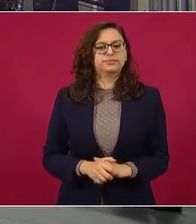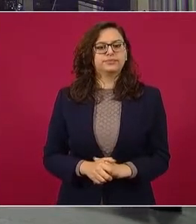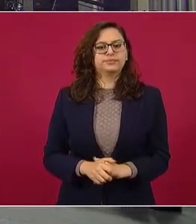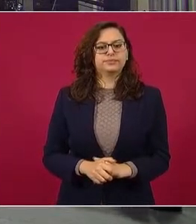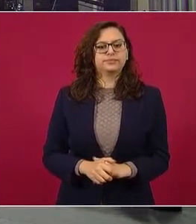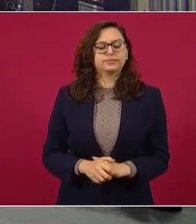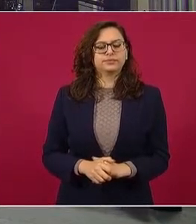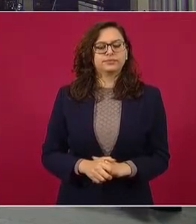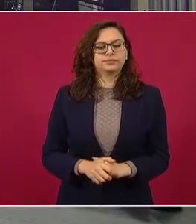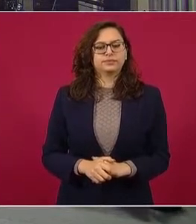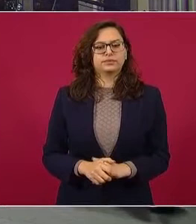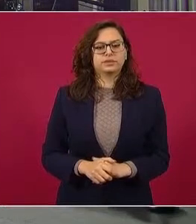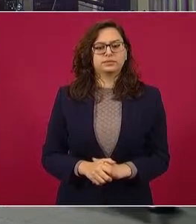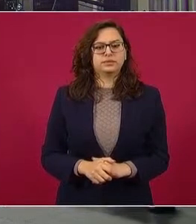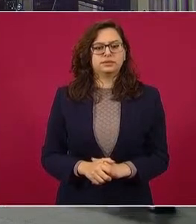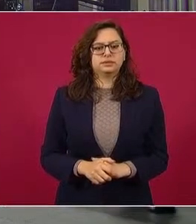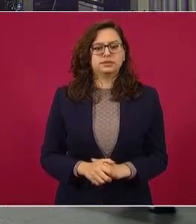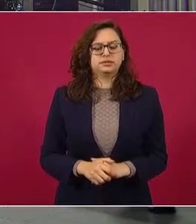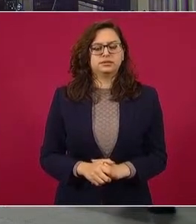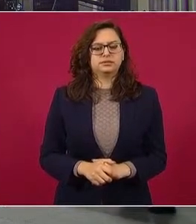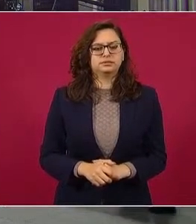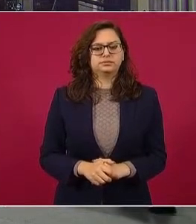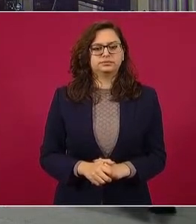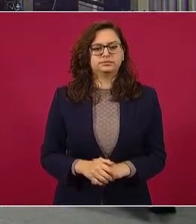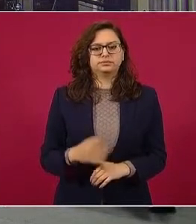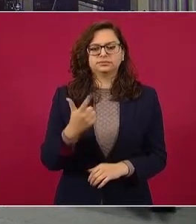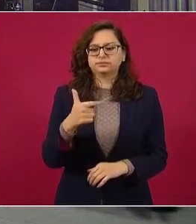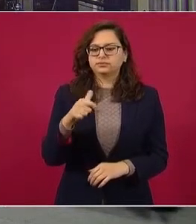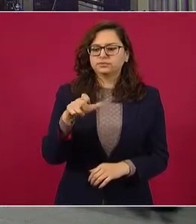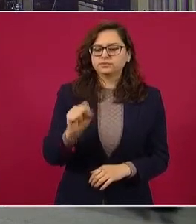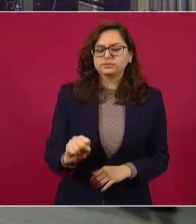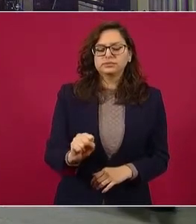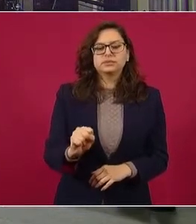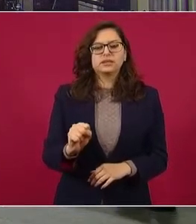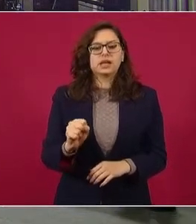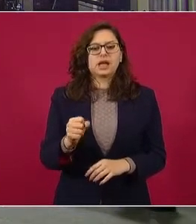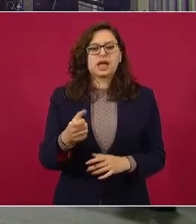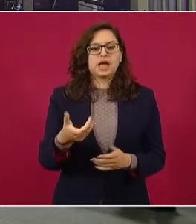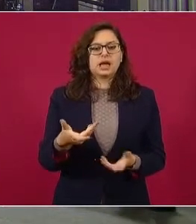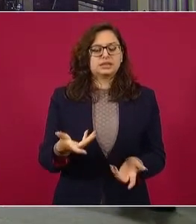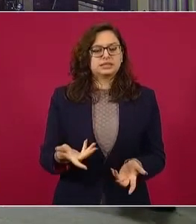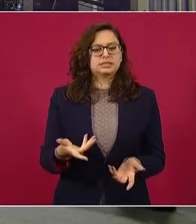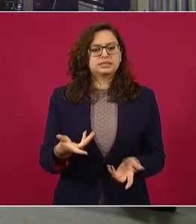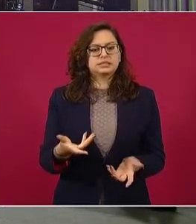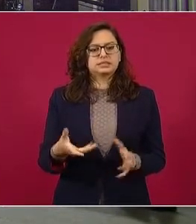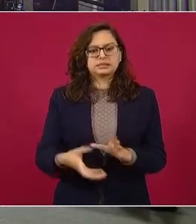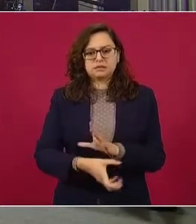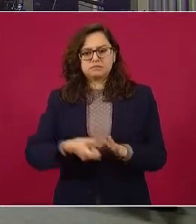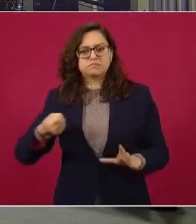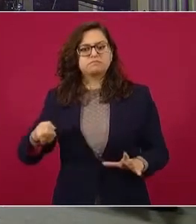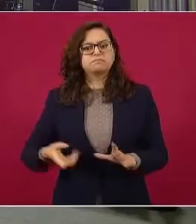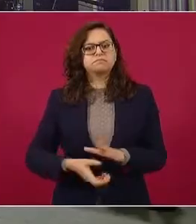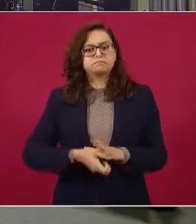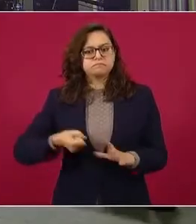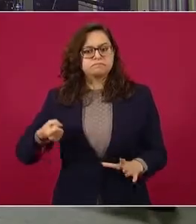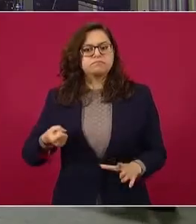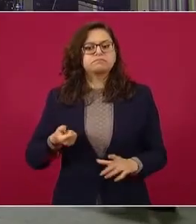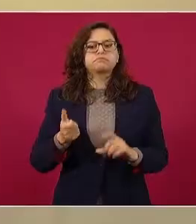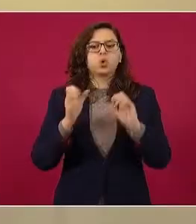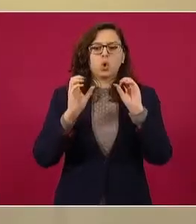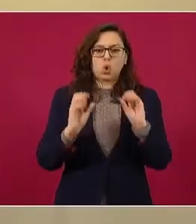Que iban a sacar más gas de la cuenca de Burgos. O platícale de